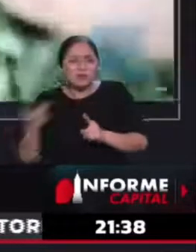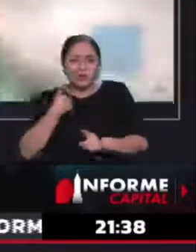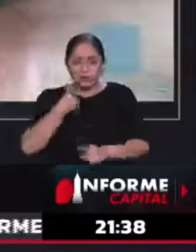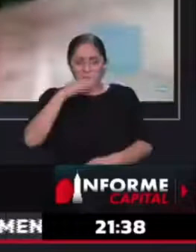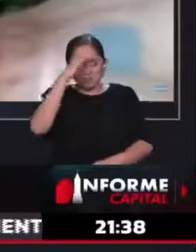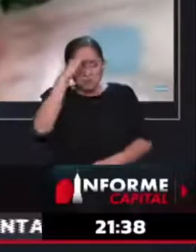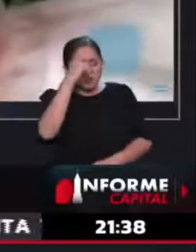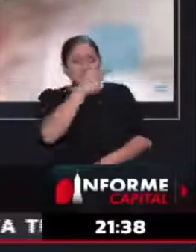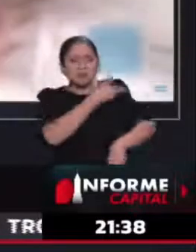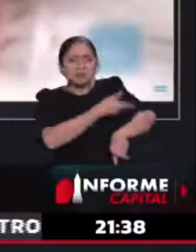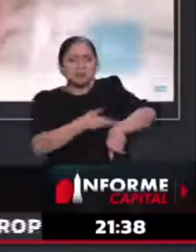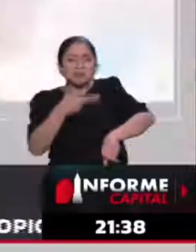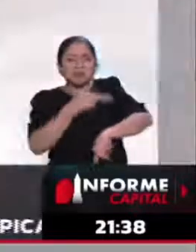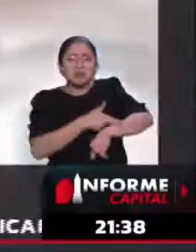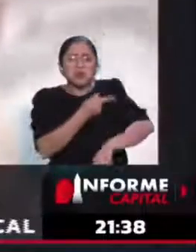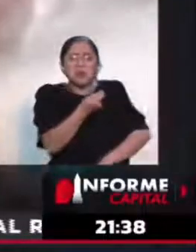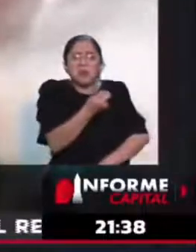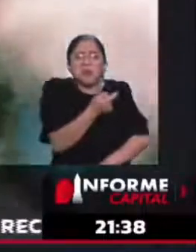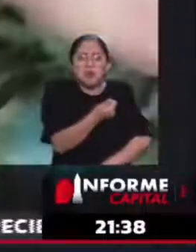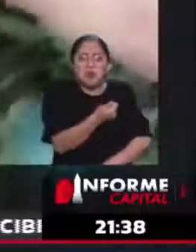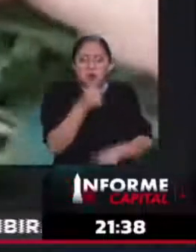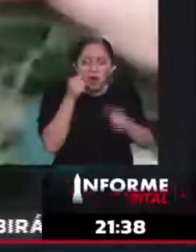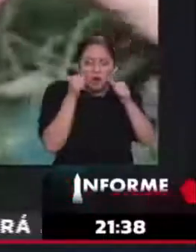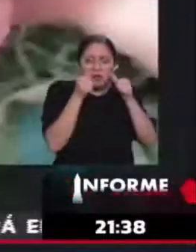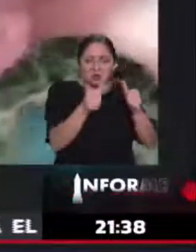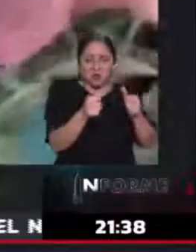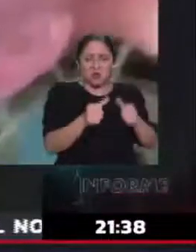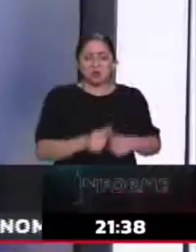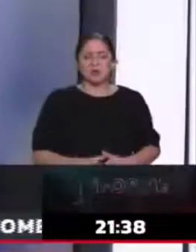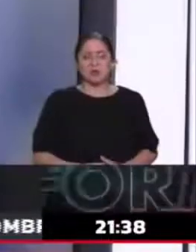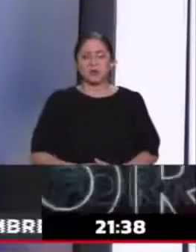desarrollando. Mencionaba Gloria la necesidad